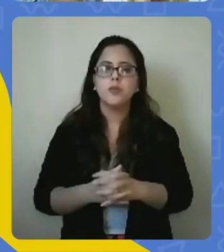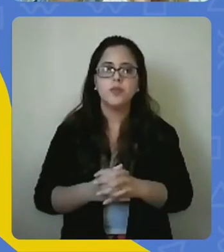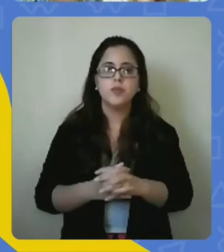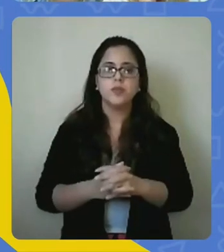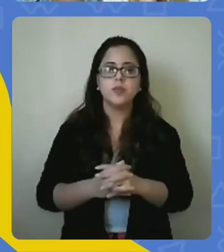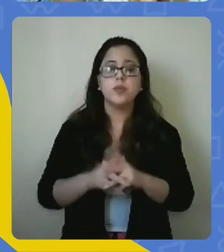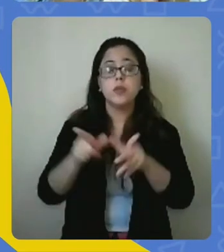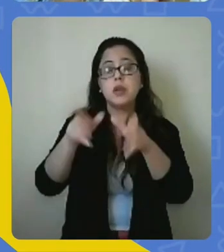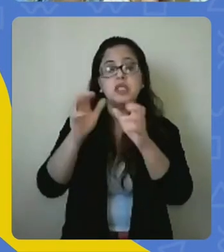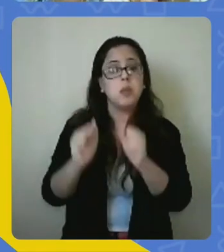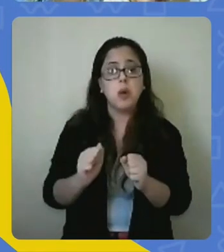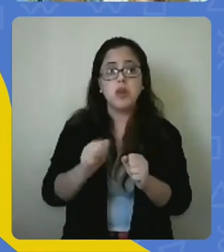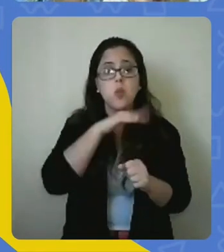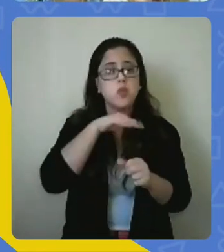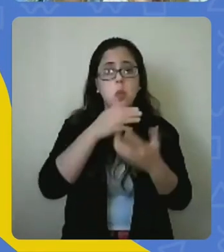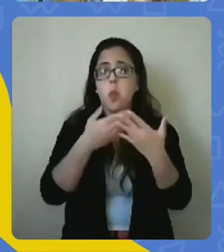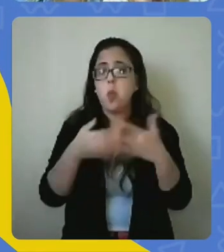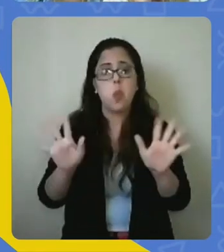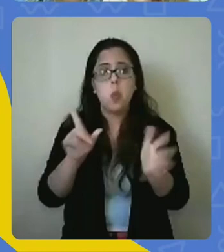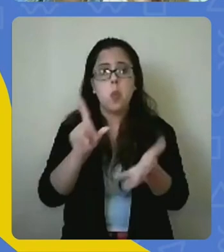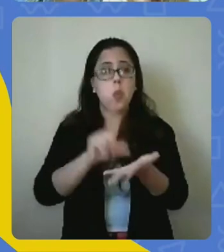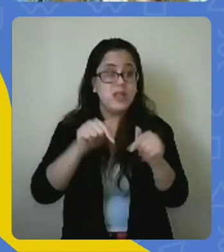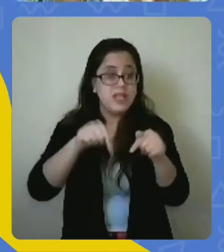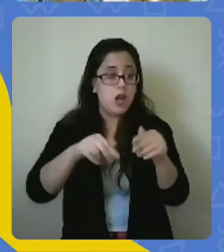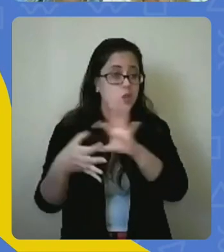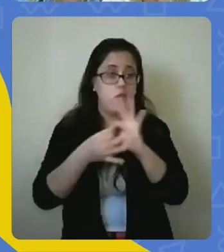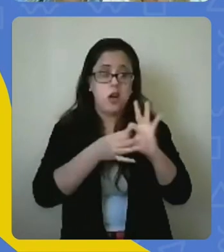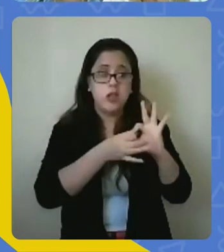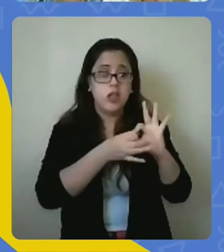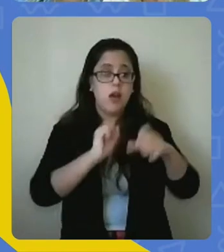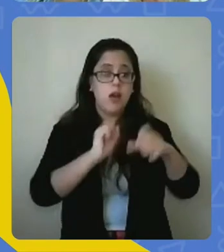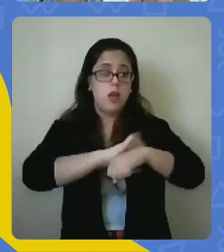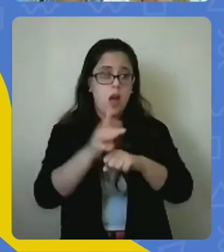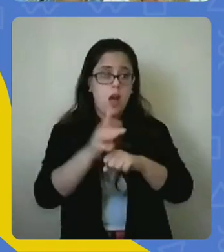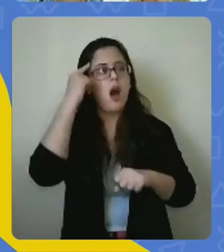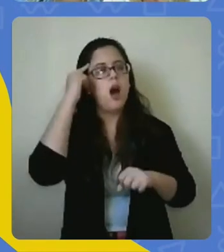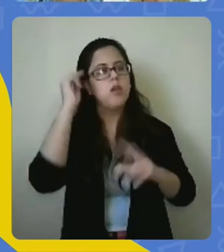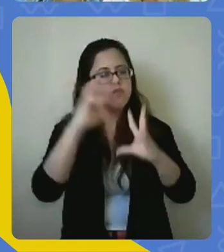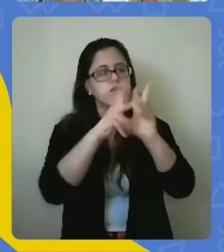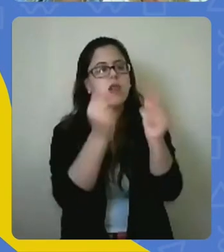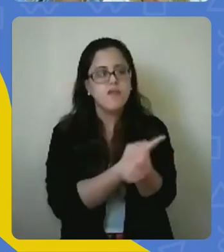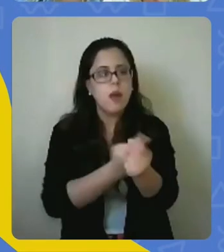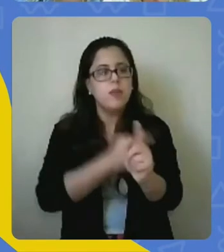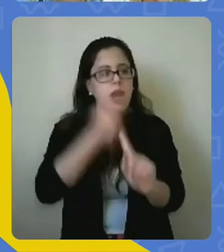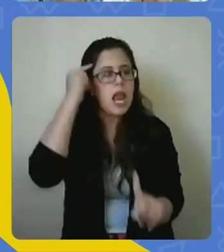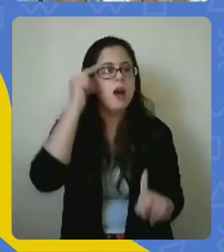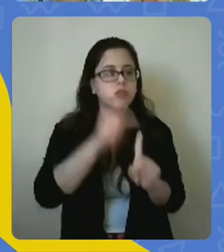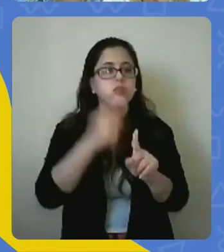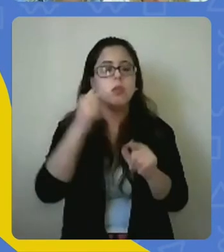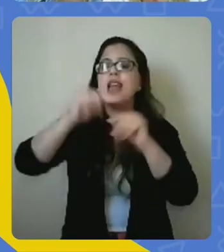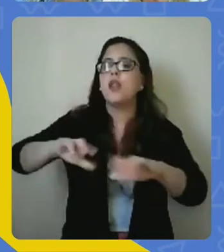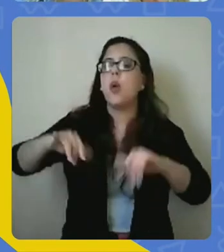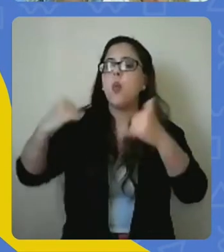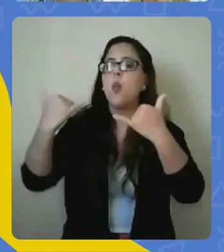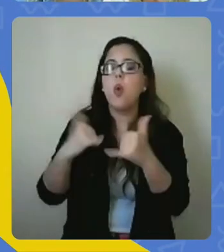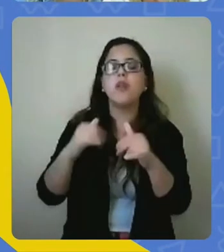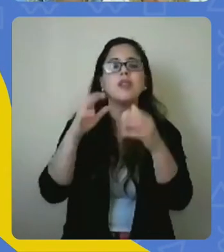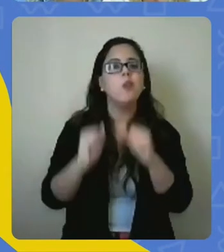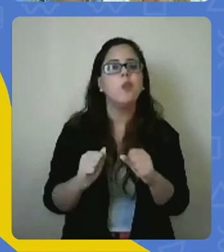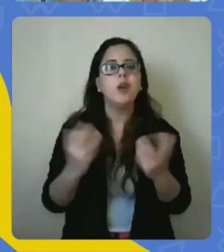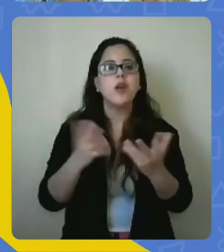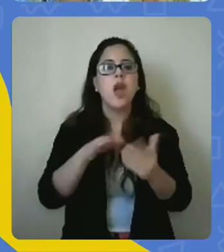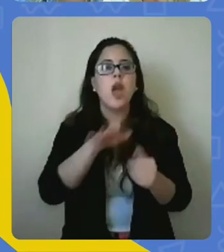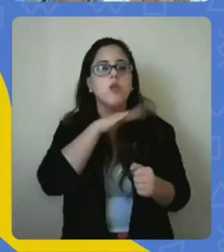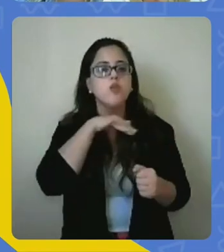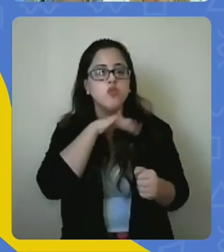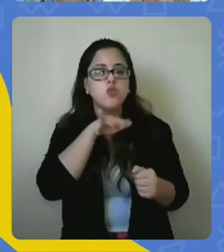en cualquier espacio. Ahora que estamos en pandemia, hemos pensado más en las familias, pero estos son juegos que tradicionalmente se pueden ocupar